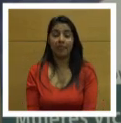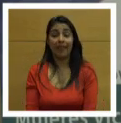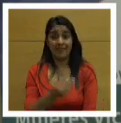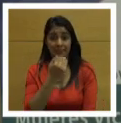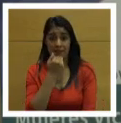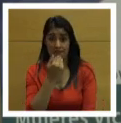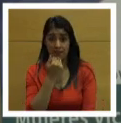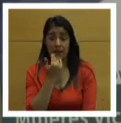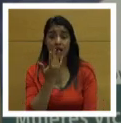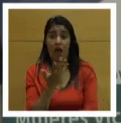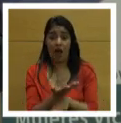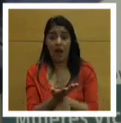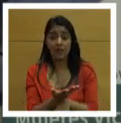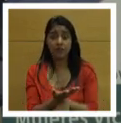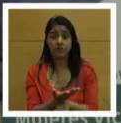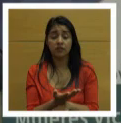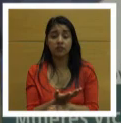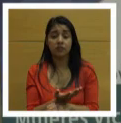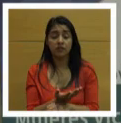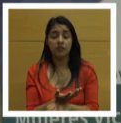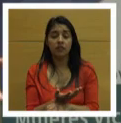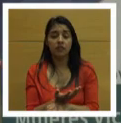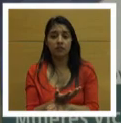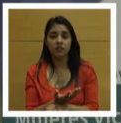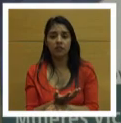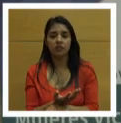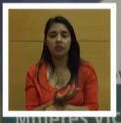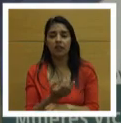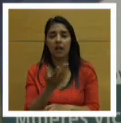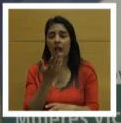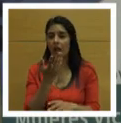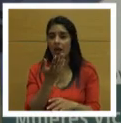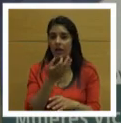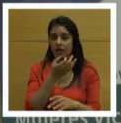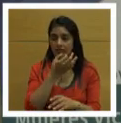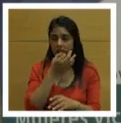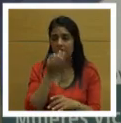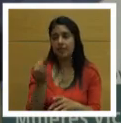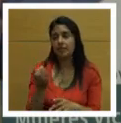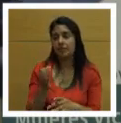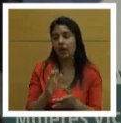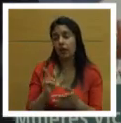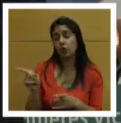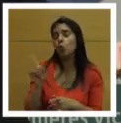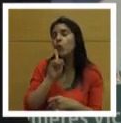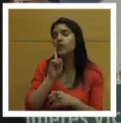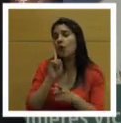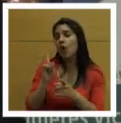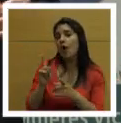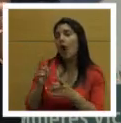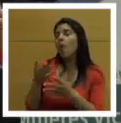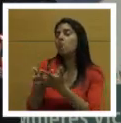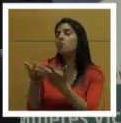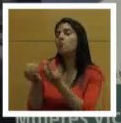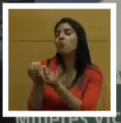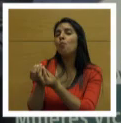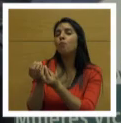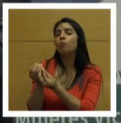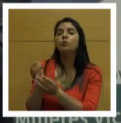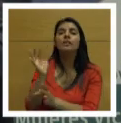Incluso llega en un momento a atribuirle relaciones lésbicas porque se junta con muchas mujeres y él no lo